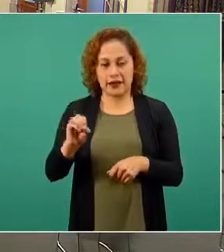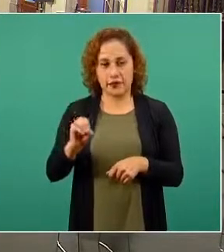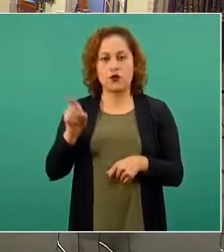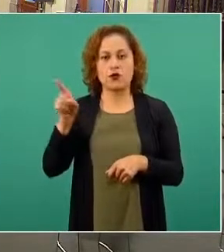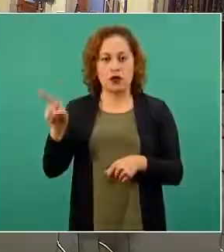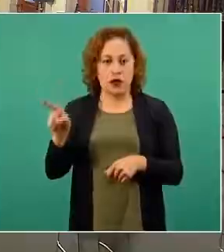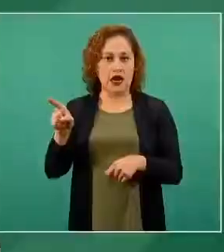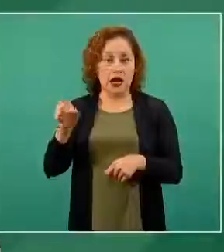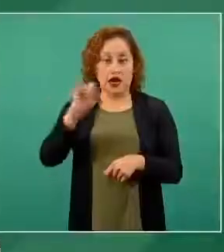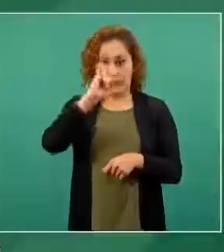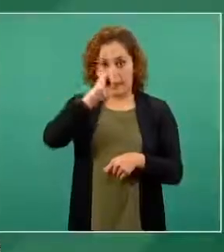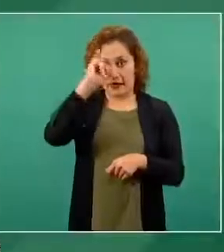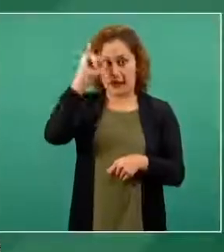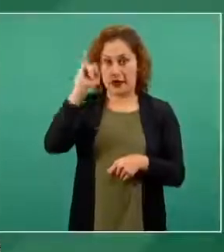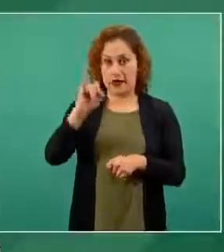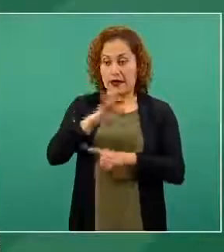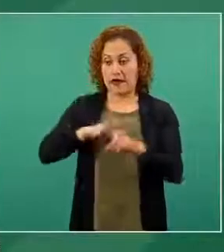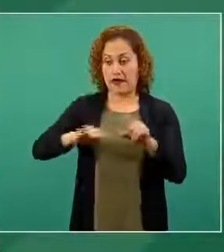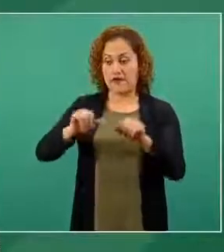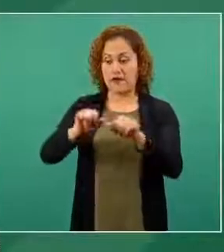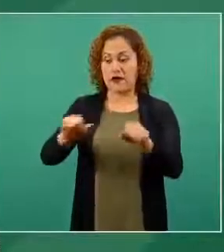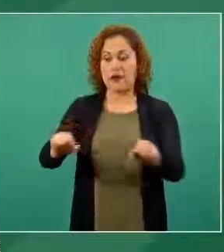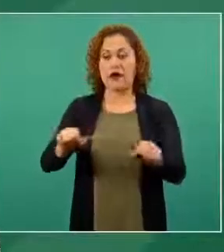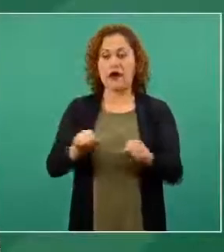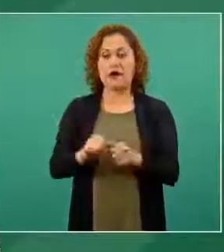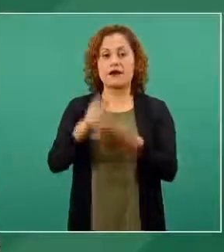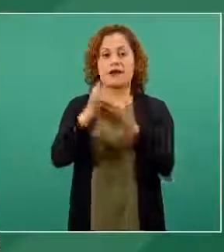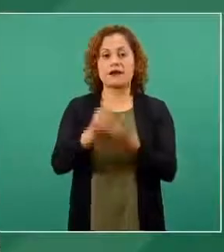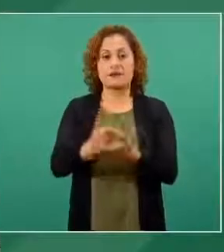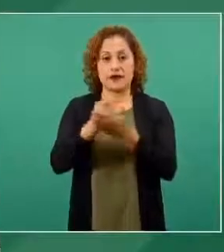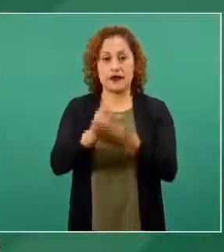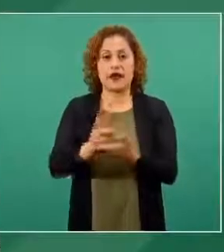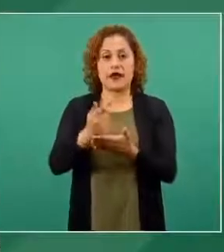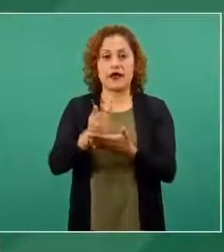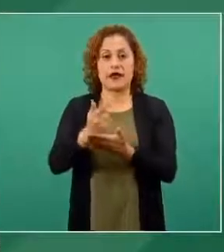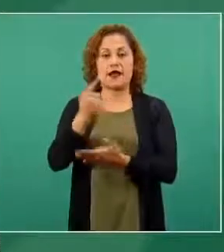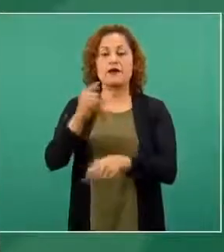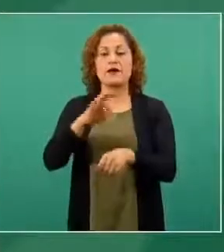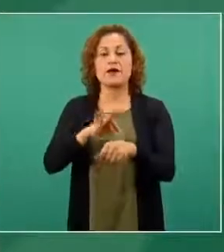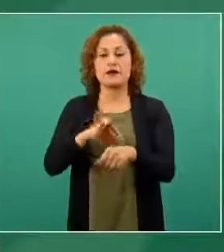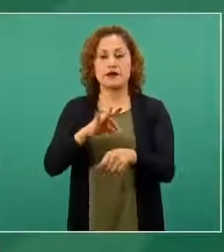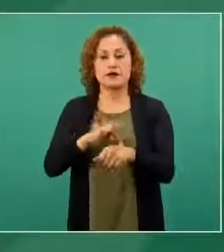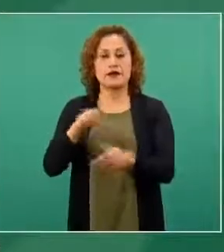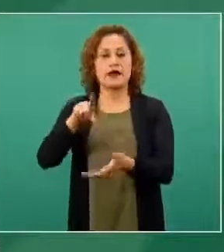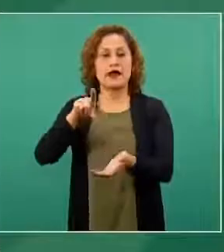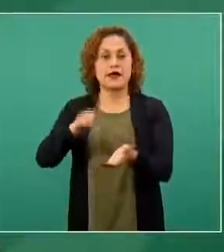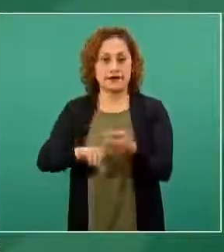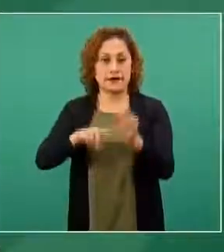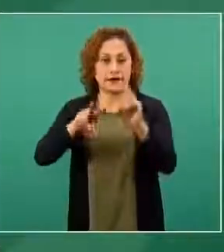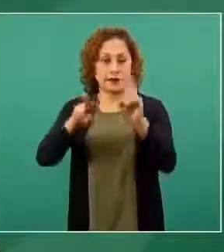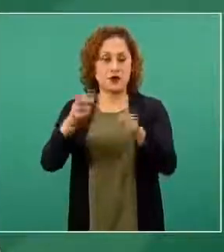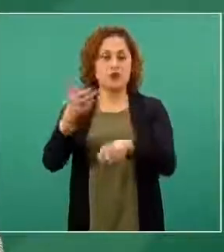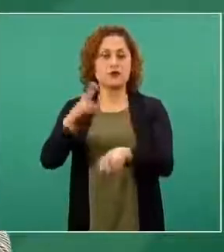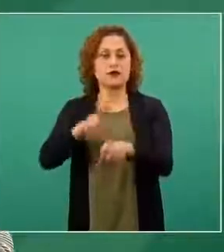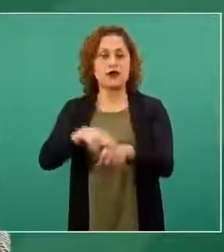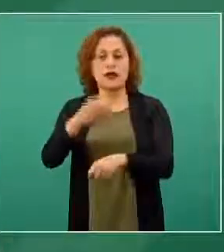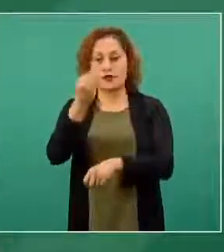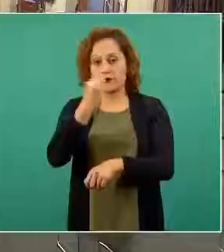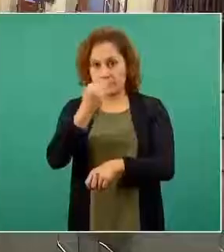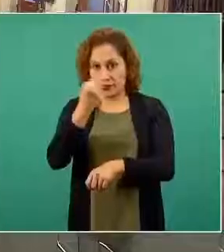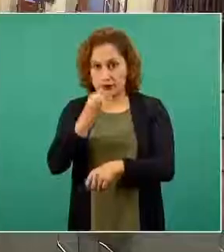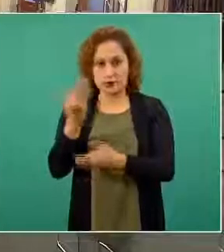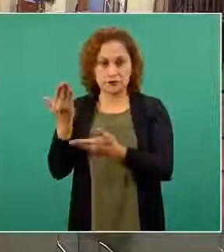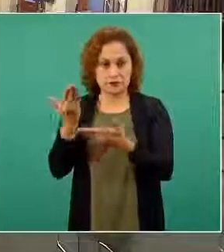de departamento de la Unidad de Terapia Intensiva y profesor adjunto de Medicina Crítica de Nutrición, que nos pueda brindar